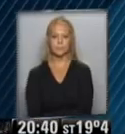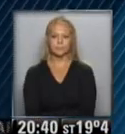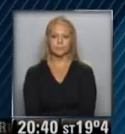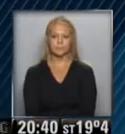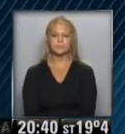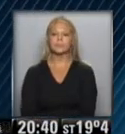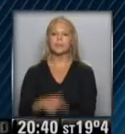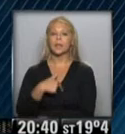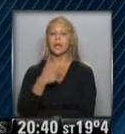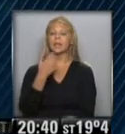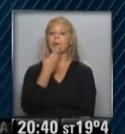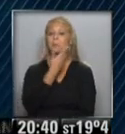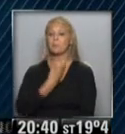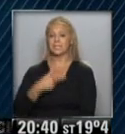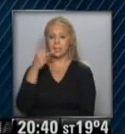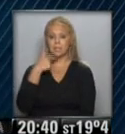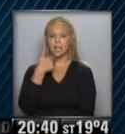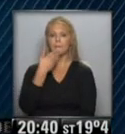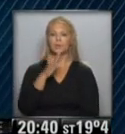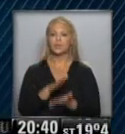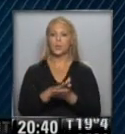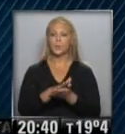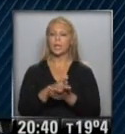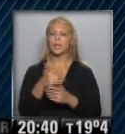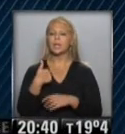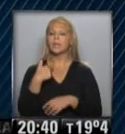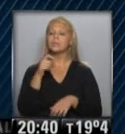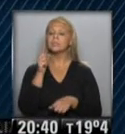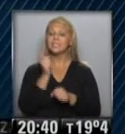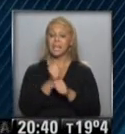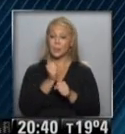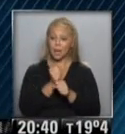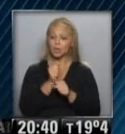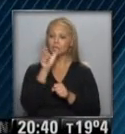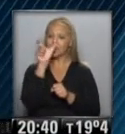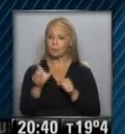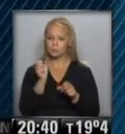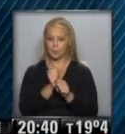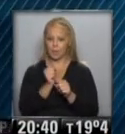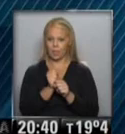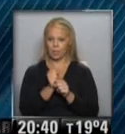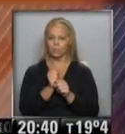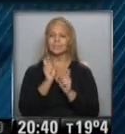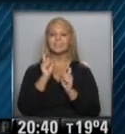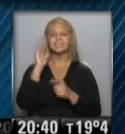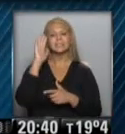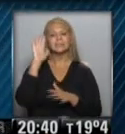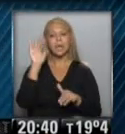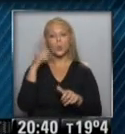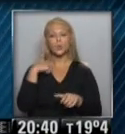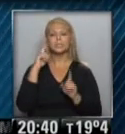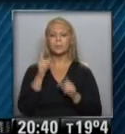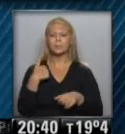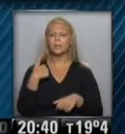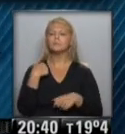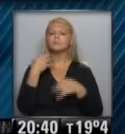realidad de la república argentina sobre el trabajo y los trabajadores saludó justamente y reafirmó el compromiso del gobierno